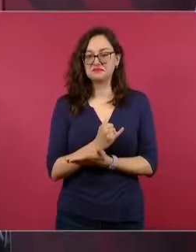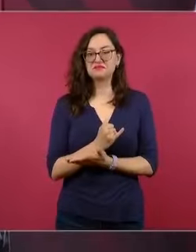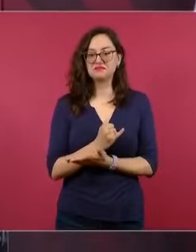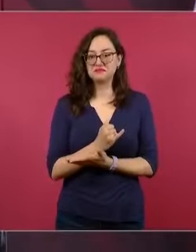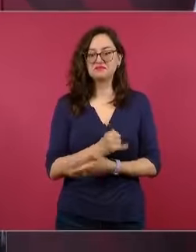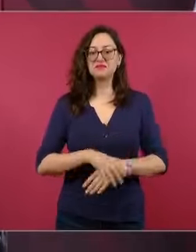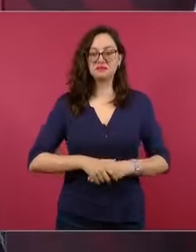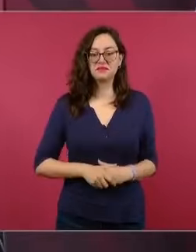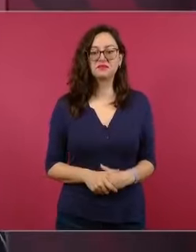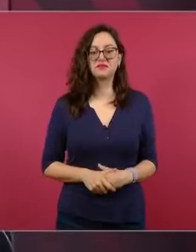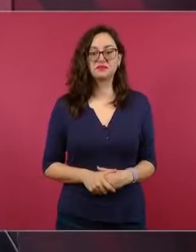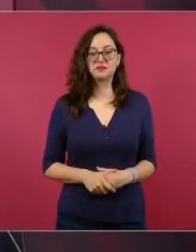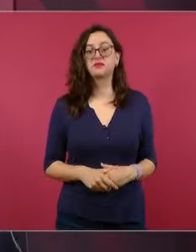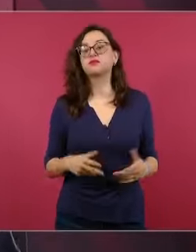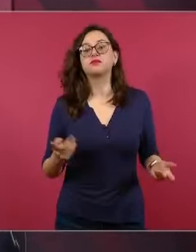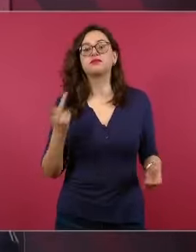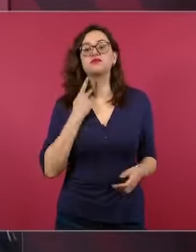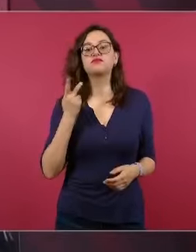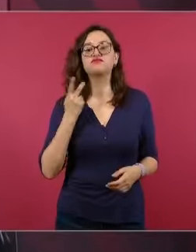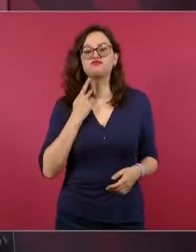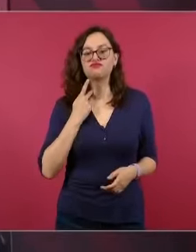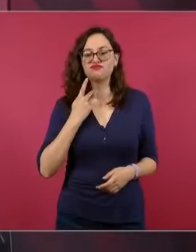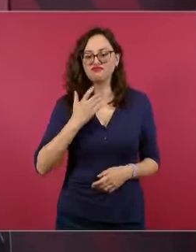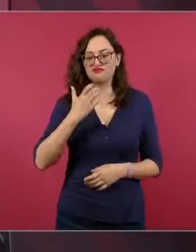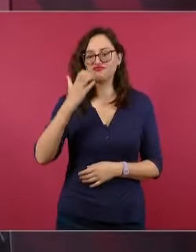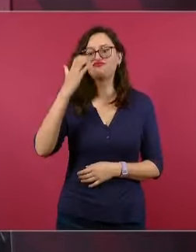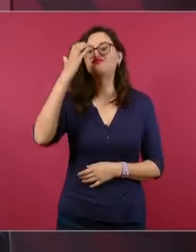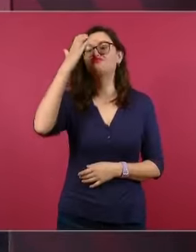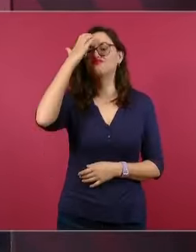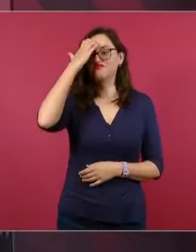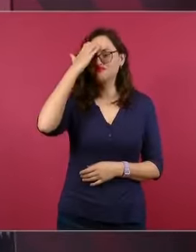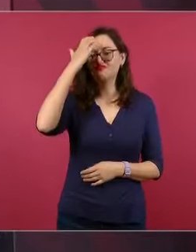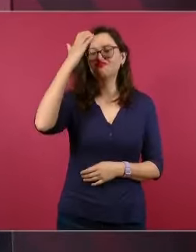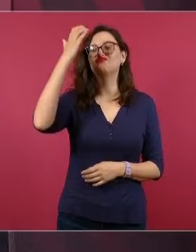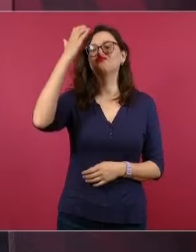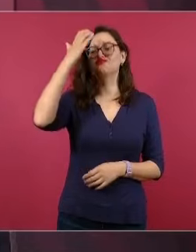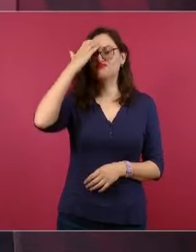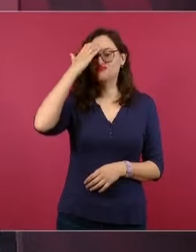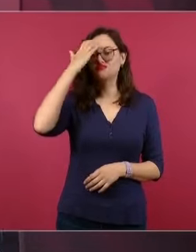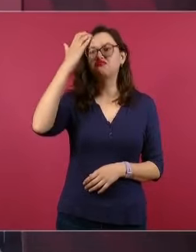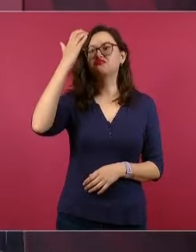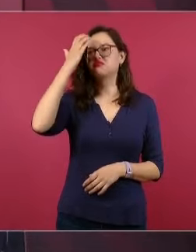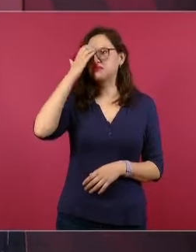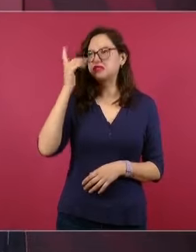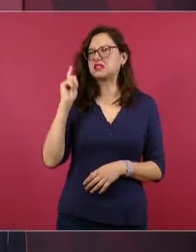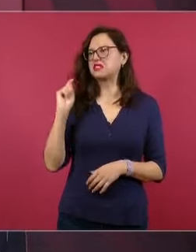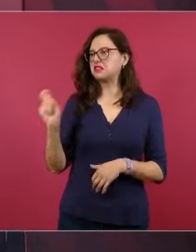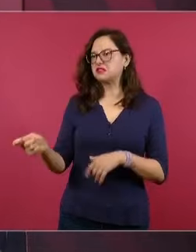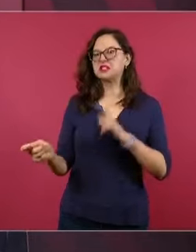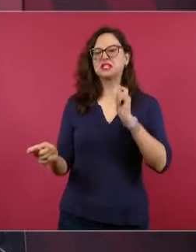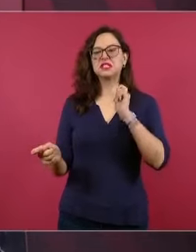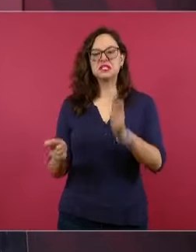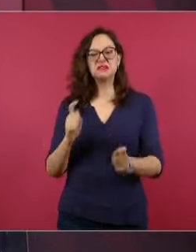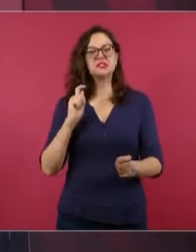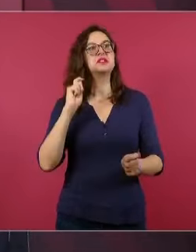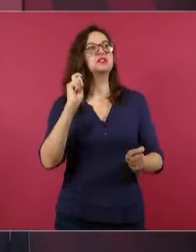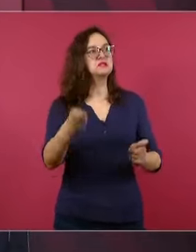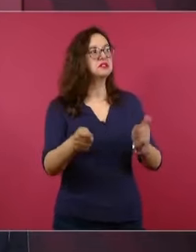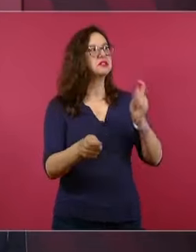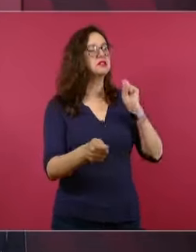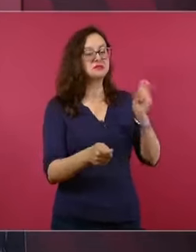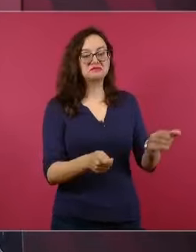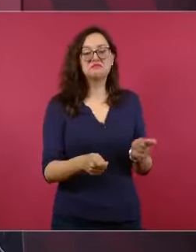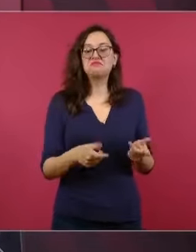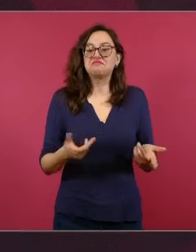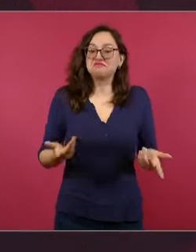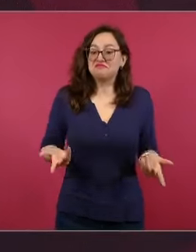pieza está muy politizado el pueblo de México muy consciente la verdad